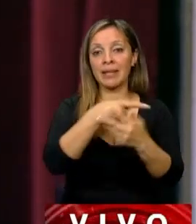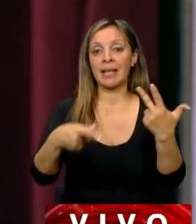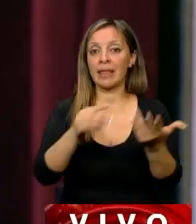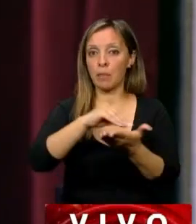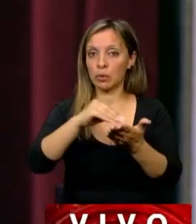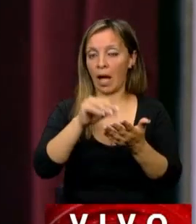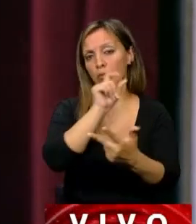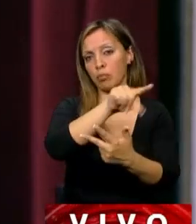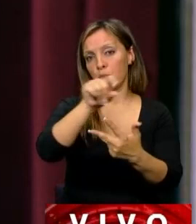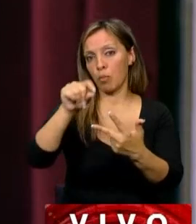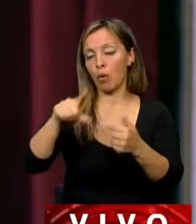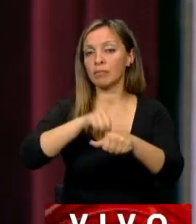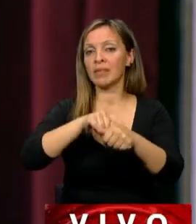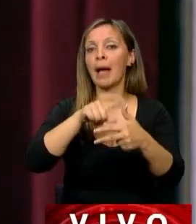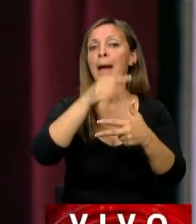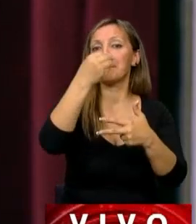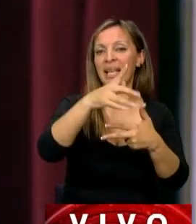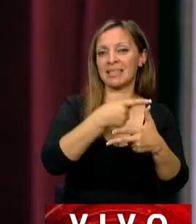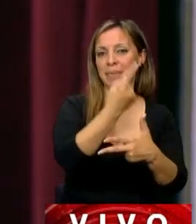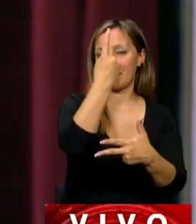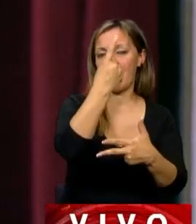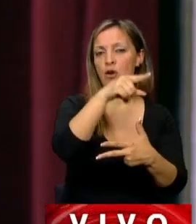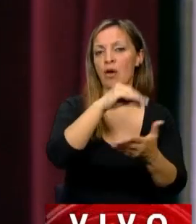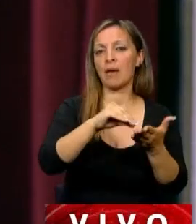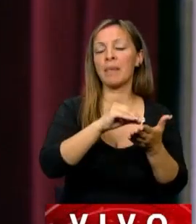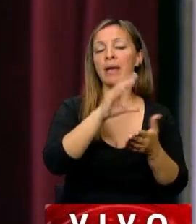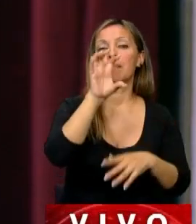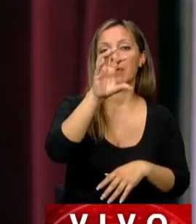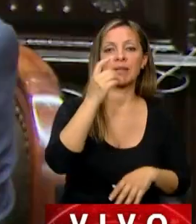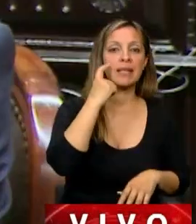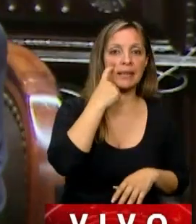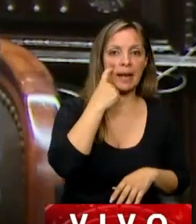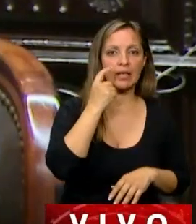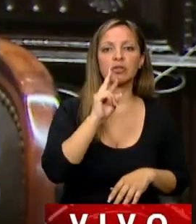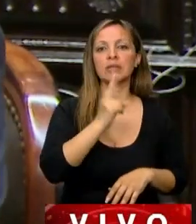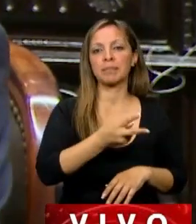En este caso inicia el diputado por la provincia de Entre Ríos, Rogelio Frigerio.